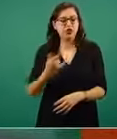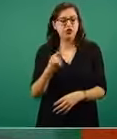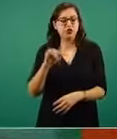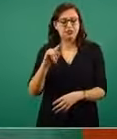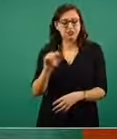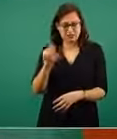orgullosos.